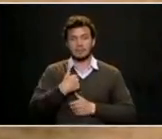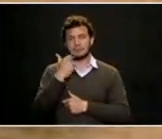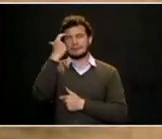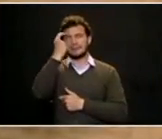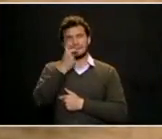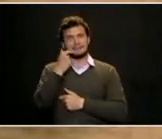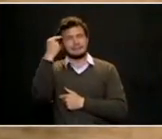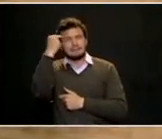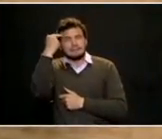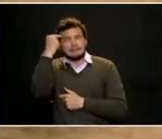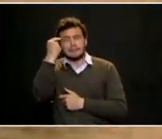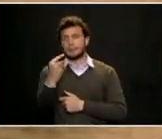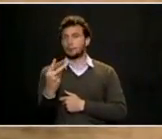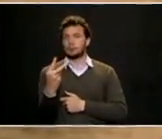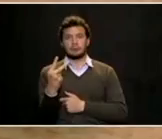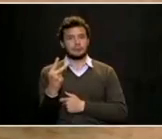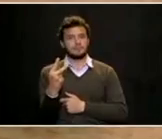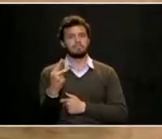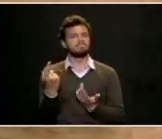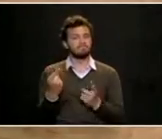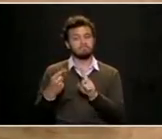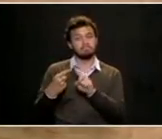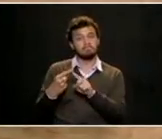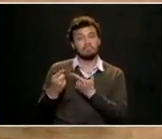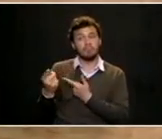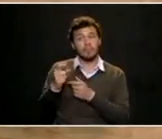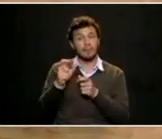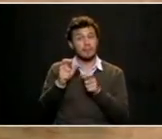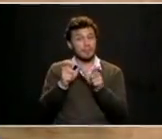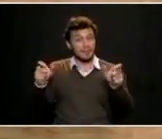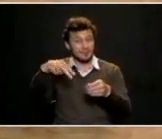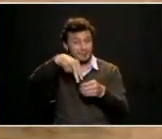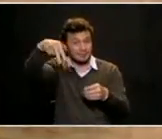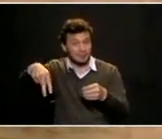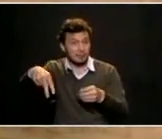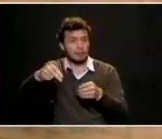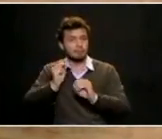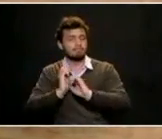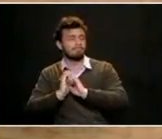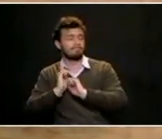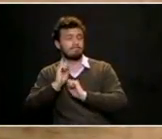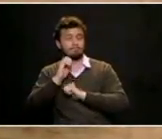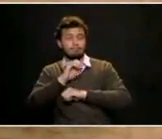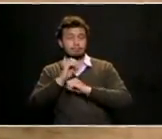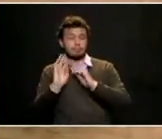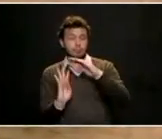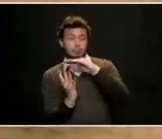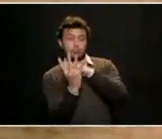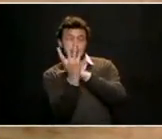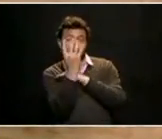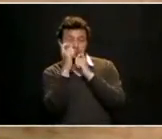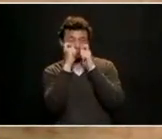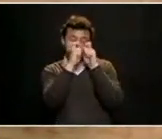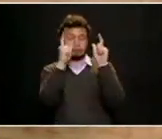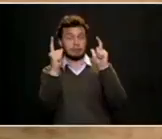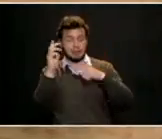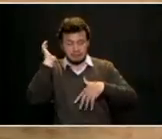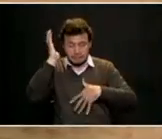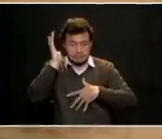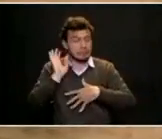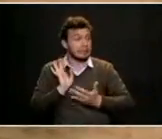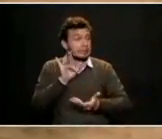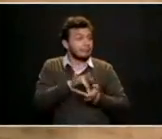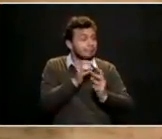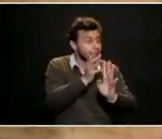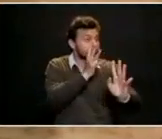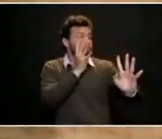es la de que los ciudadanos no tengan que hacer más filas, no tengan que madrugarse a las 4 de la mañana, como muchas veces ocurre hoy,